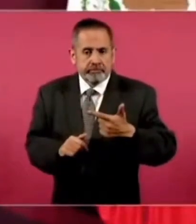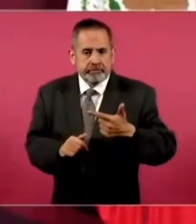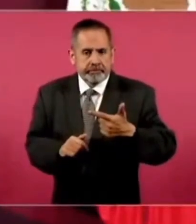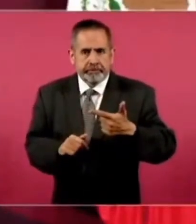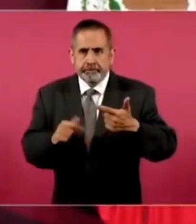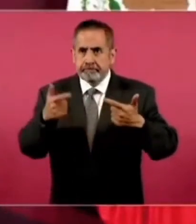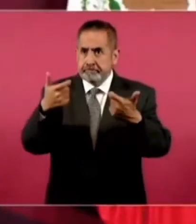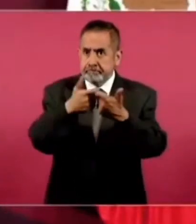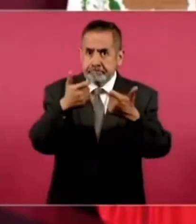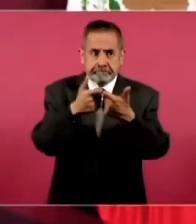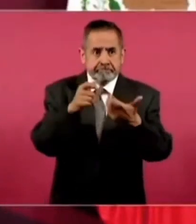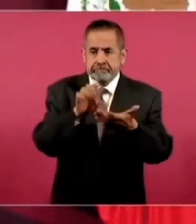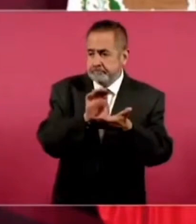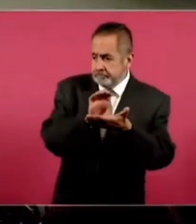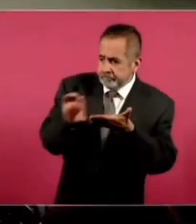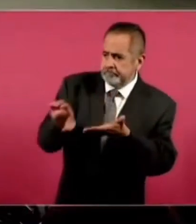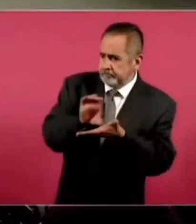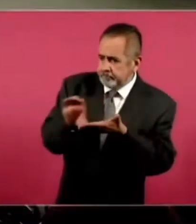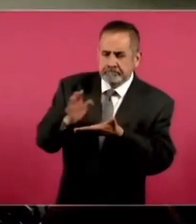destinar